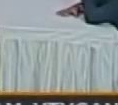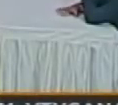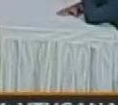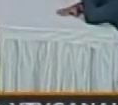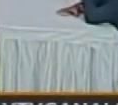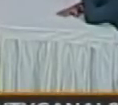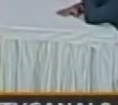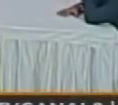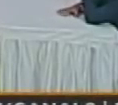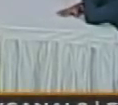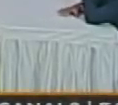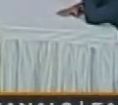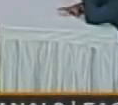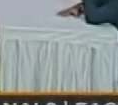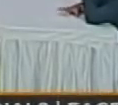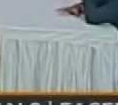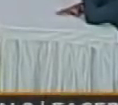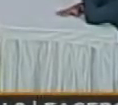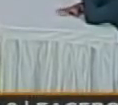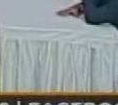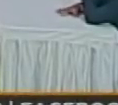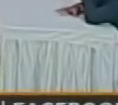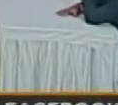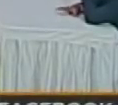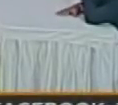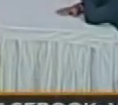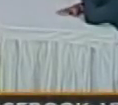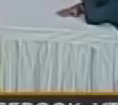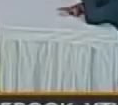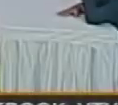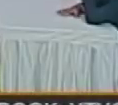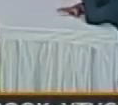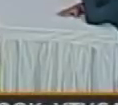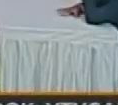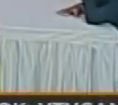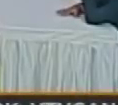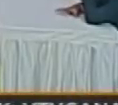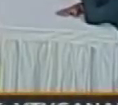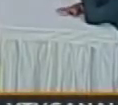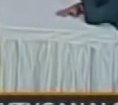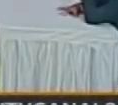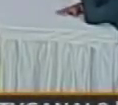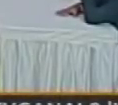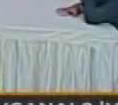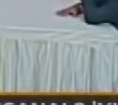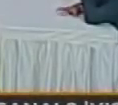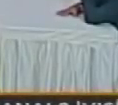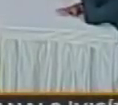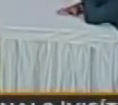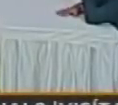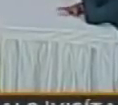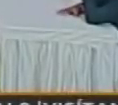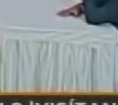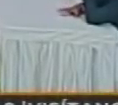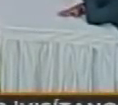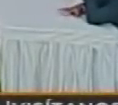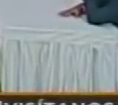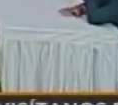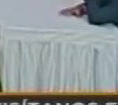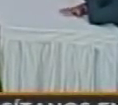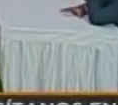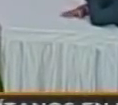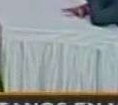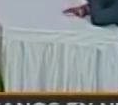Muy buenas noches, establecemos este contacto en vivo y en directo desde el Salón Carabobo del Círculo Militar, ubicado en la capital venezolana,